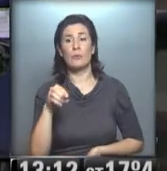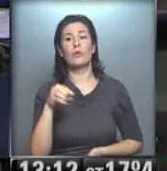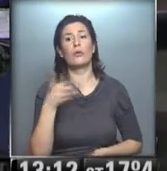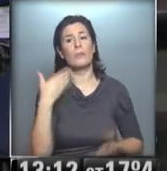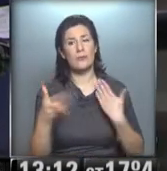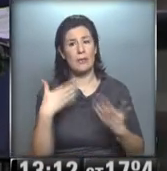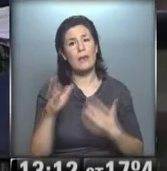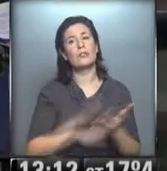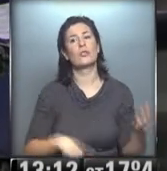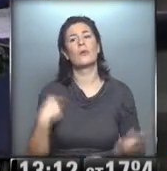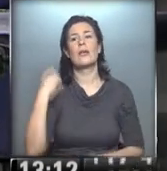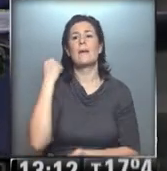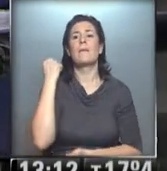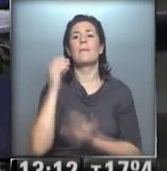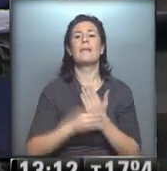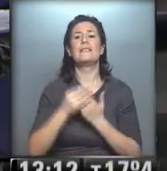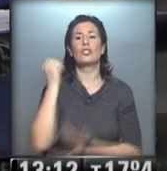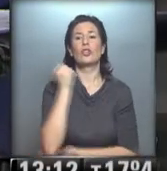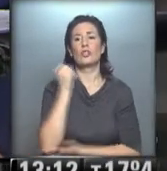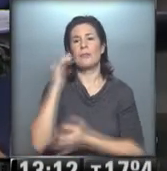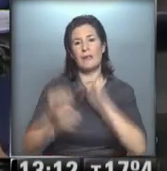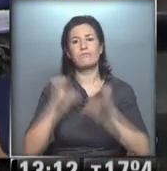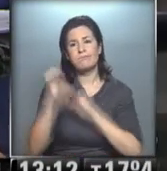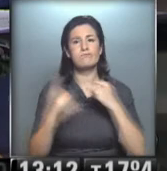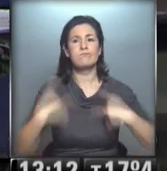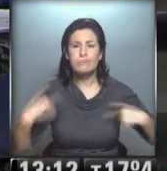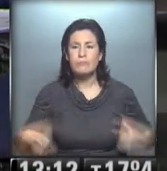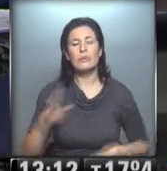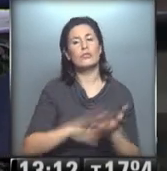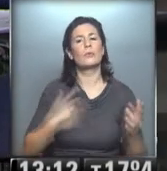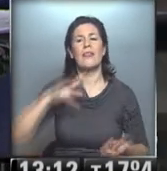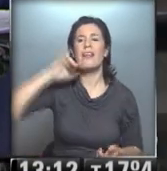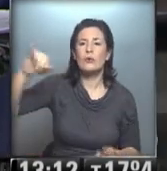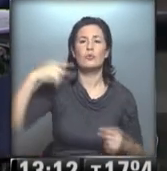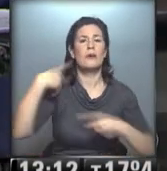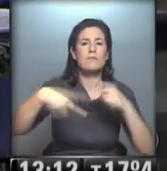la palabra del ministro de economía- axel kiciloff para entender los alcances y los argumentos de esta demanda en minutos